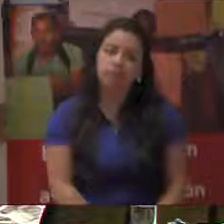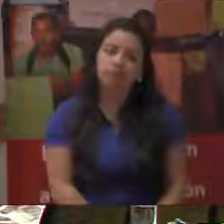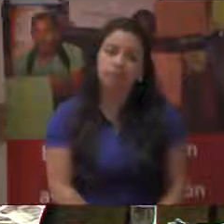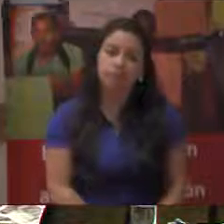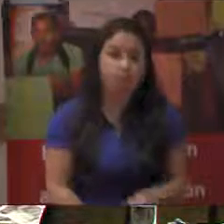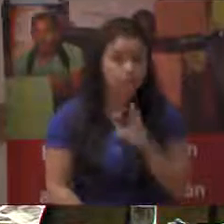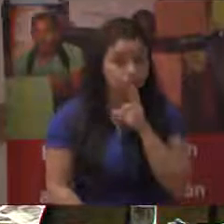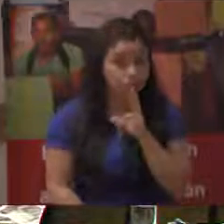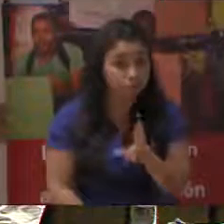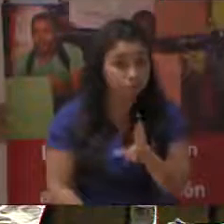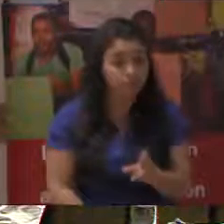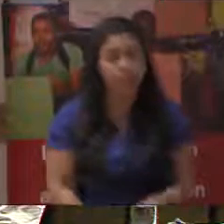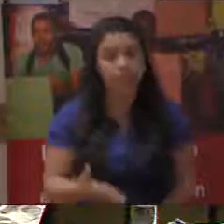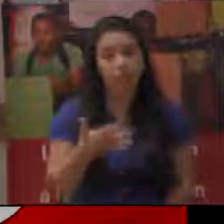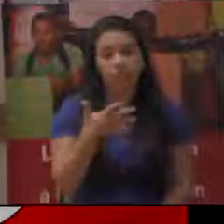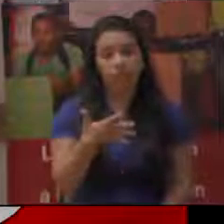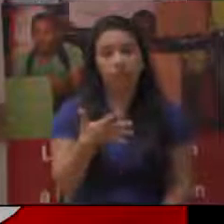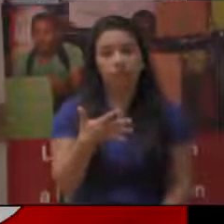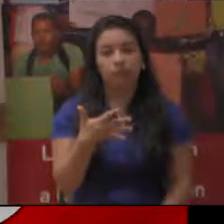¿Los resultados?